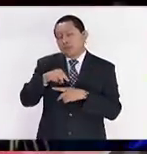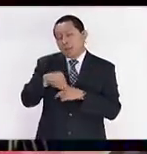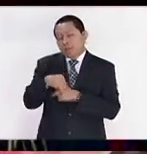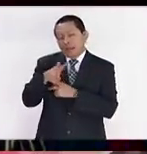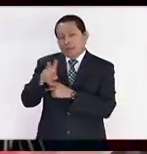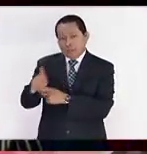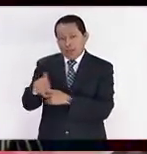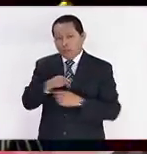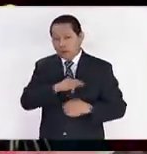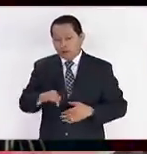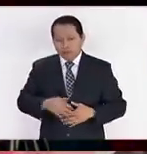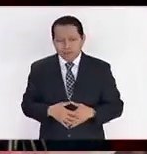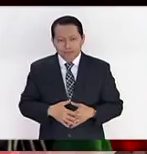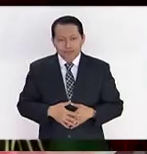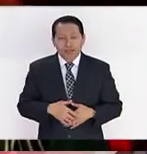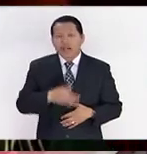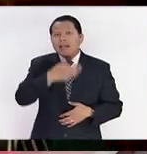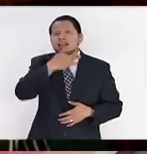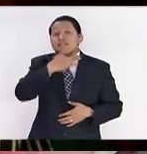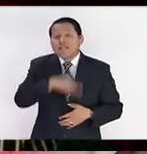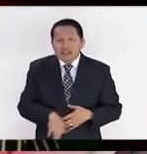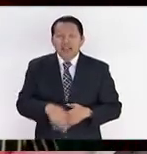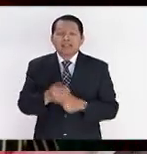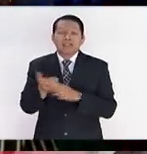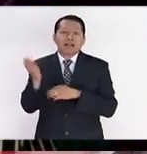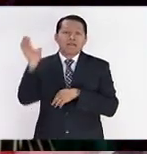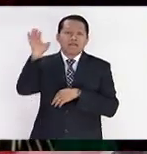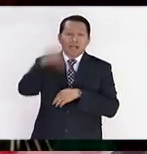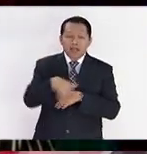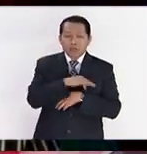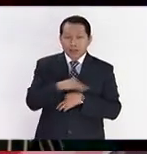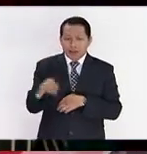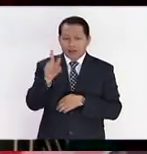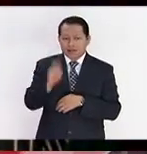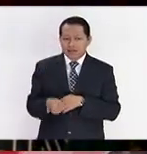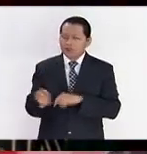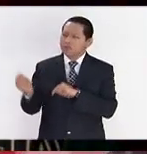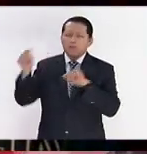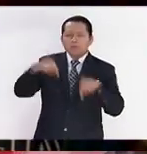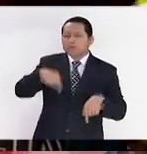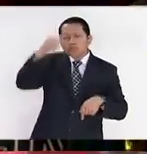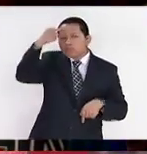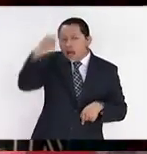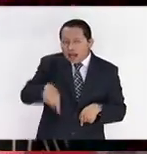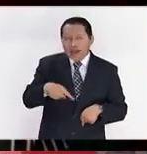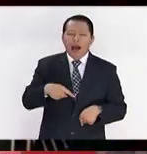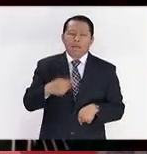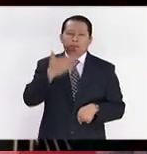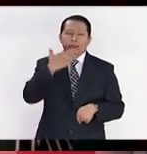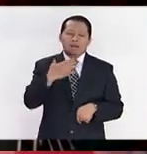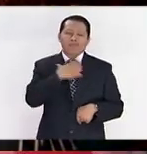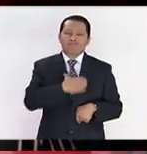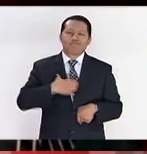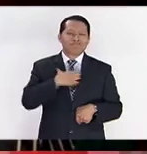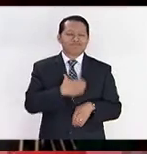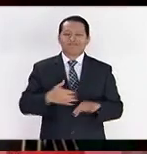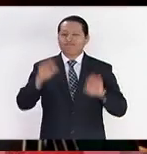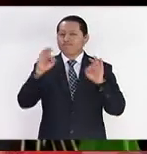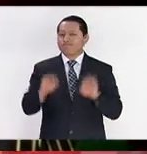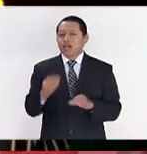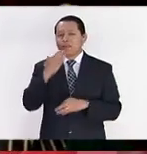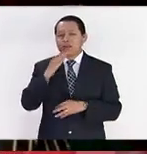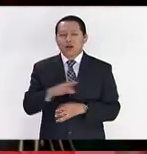una fiesta, obviamente, una fiesta de básquetbol. El chiste de venir aquí es divertirse, pasar un buen